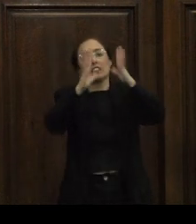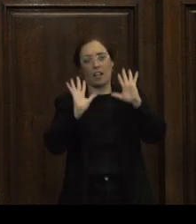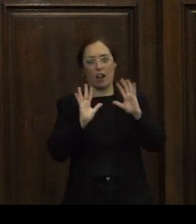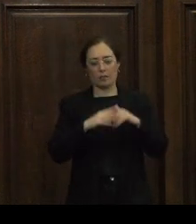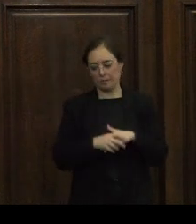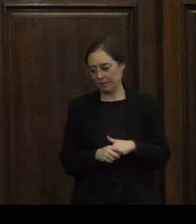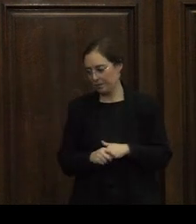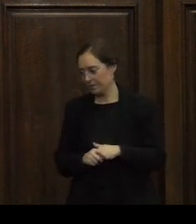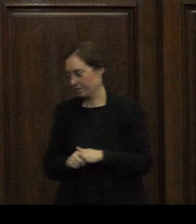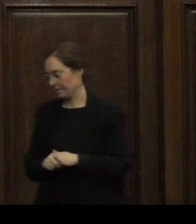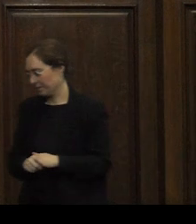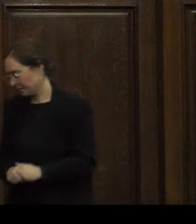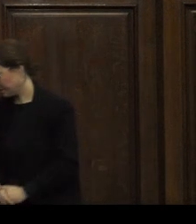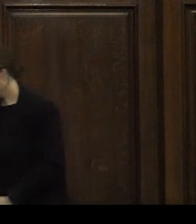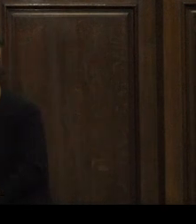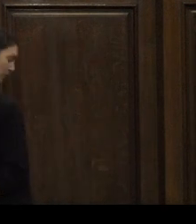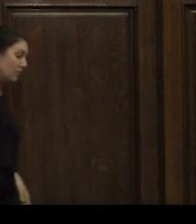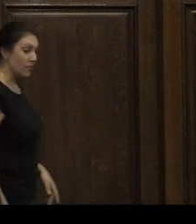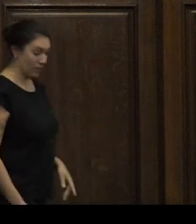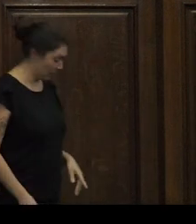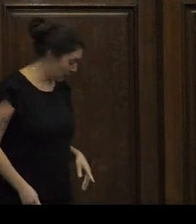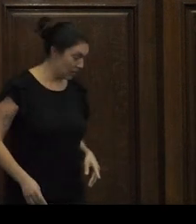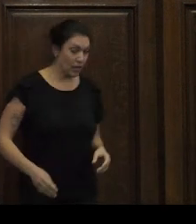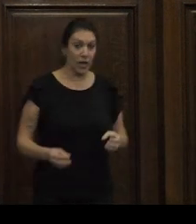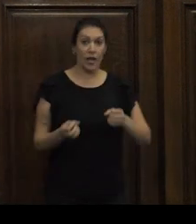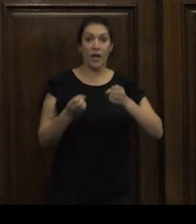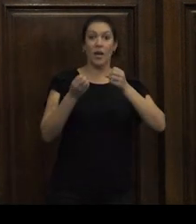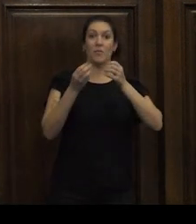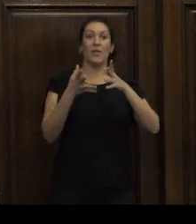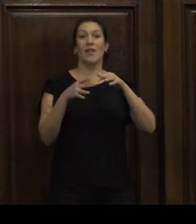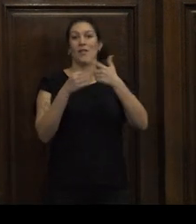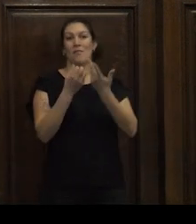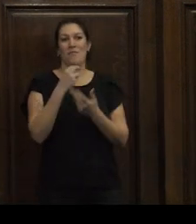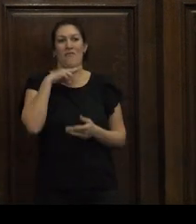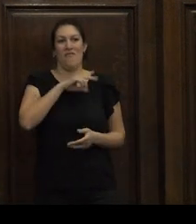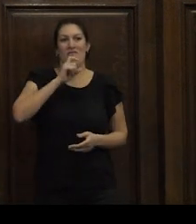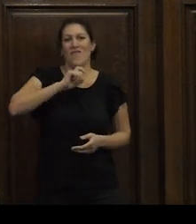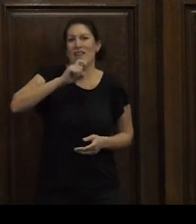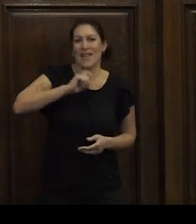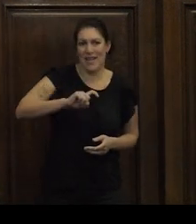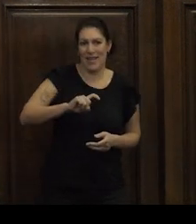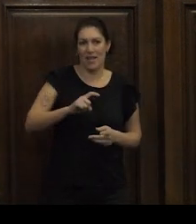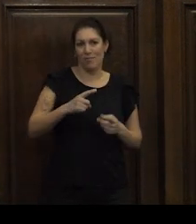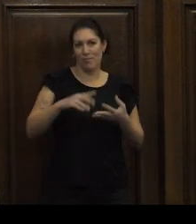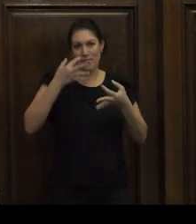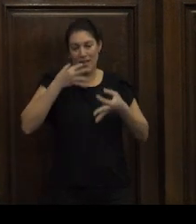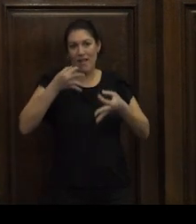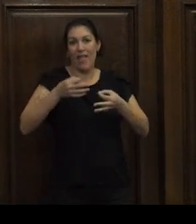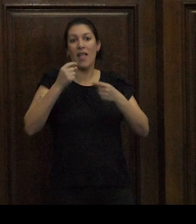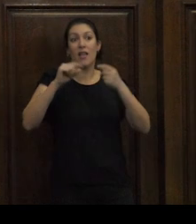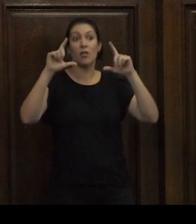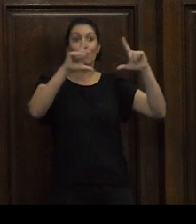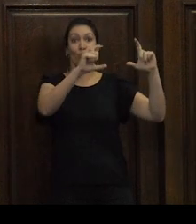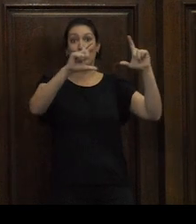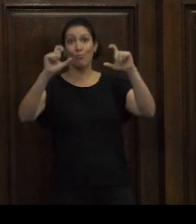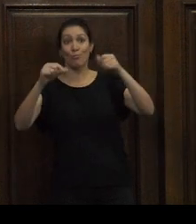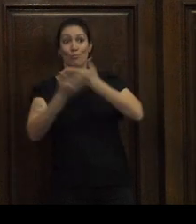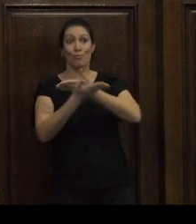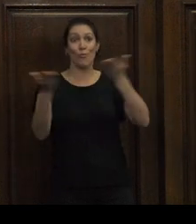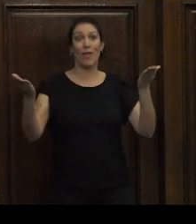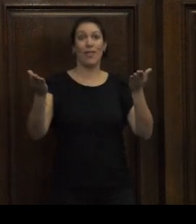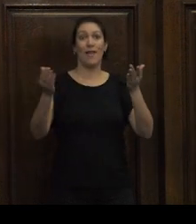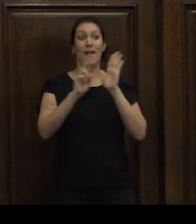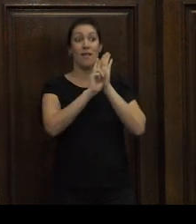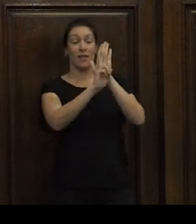universales. Es obvio, por tanto, que es hipócrita, ¿no? Que hay una hipocresía allí. Estas imágenes y todo lo que